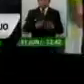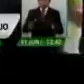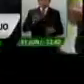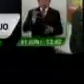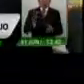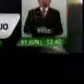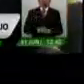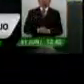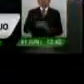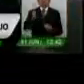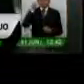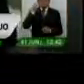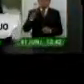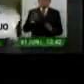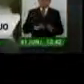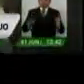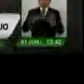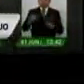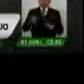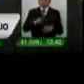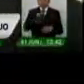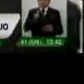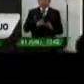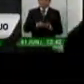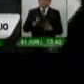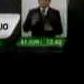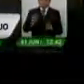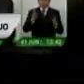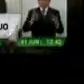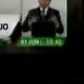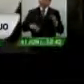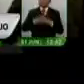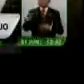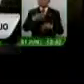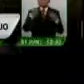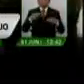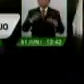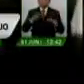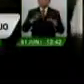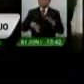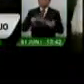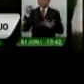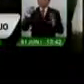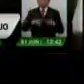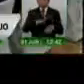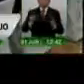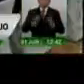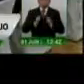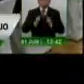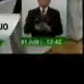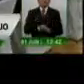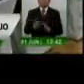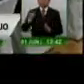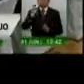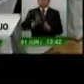El gobierno ve como prioridad garantizar la producción e inversión en temas de exportación en el mercado externo, interno y el turismo. La